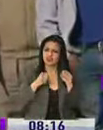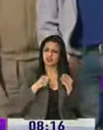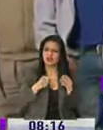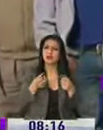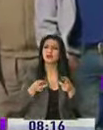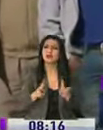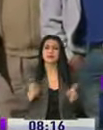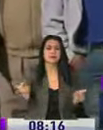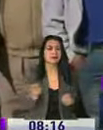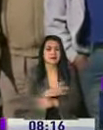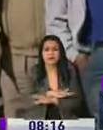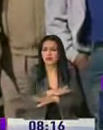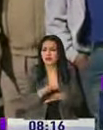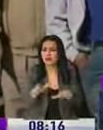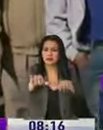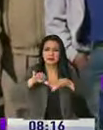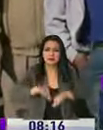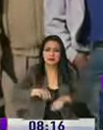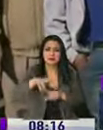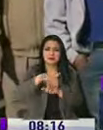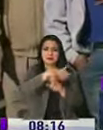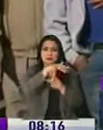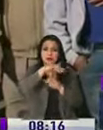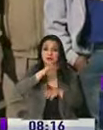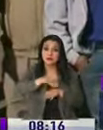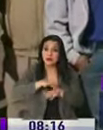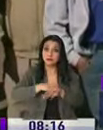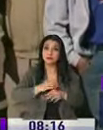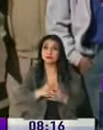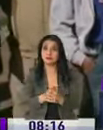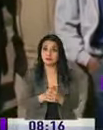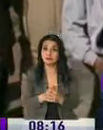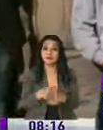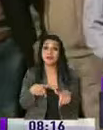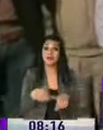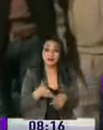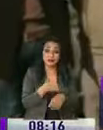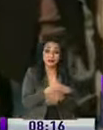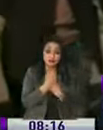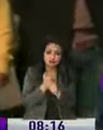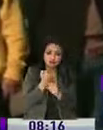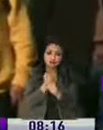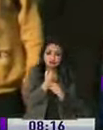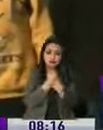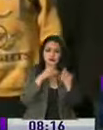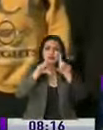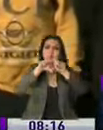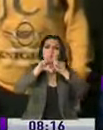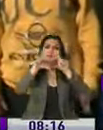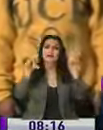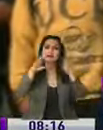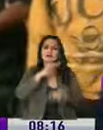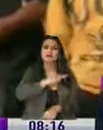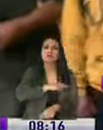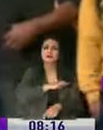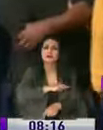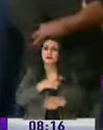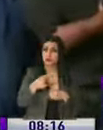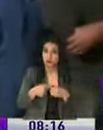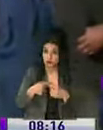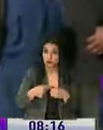en pésimo estado, y por una razón. Aquí han hecho trabajos, pues, una empresa del municipio, me parece que